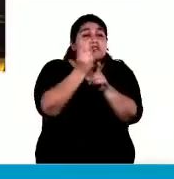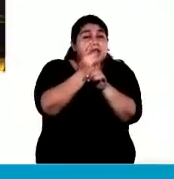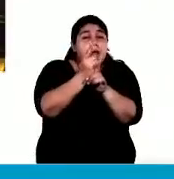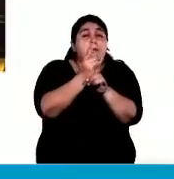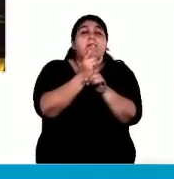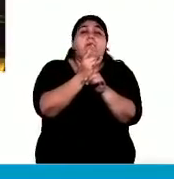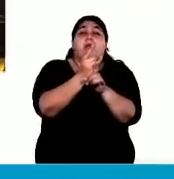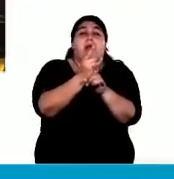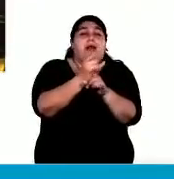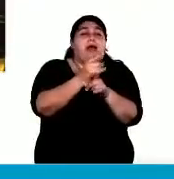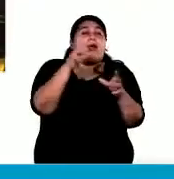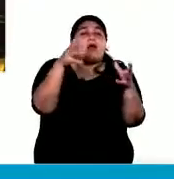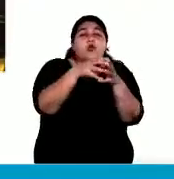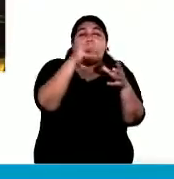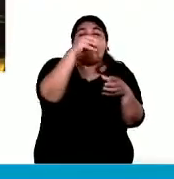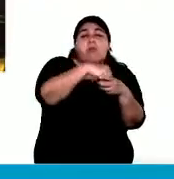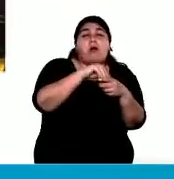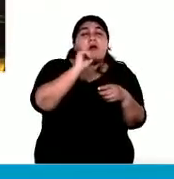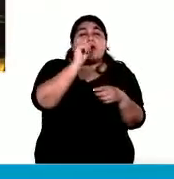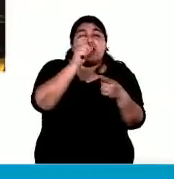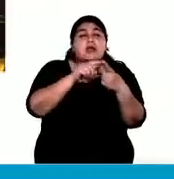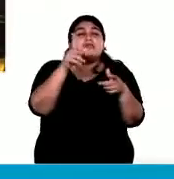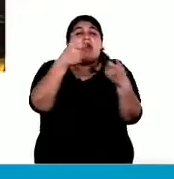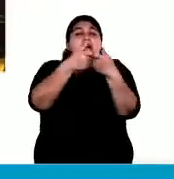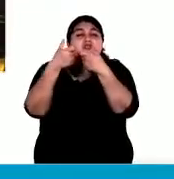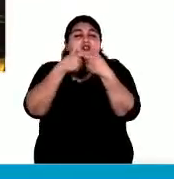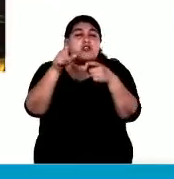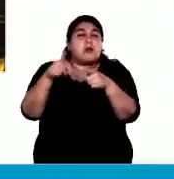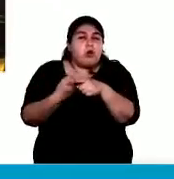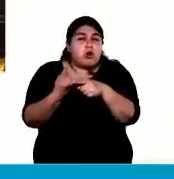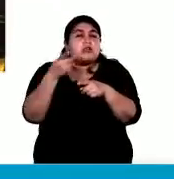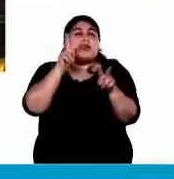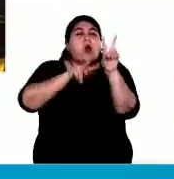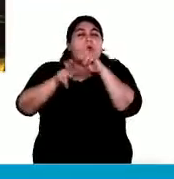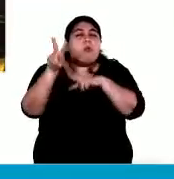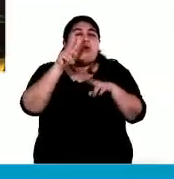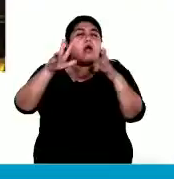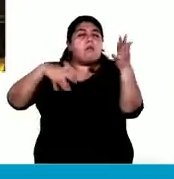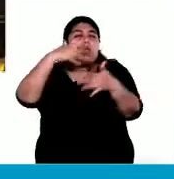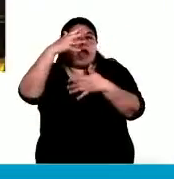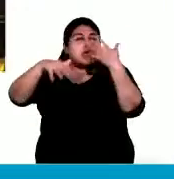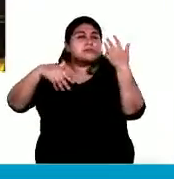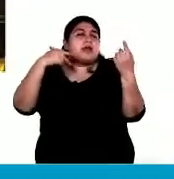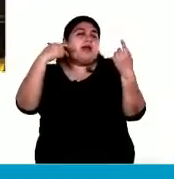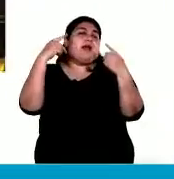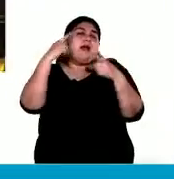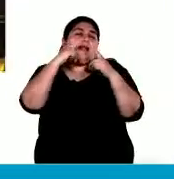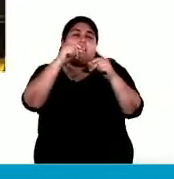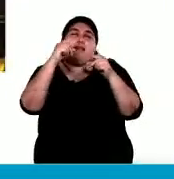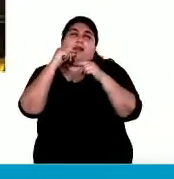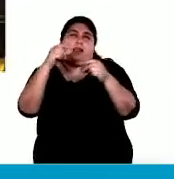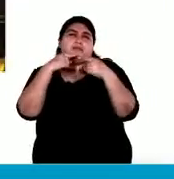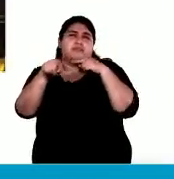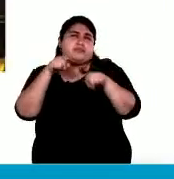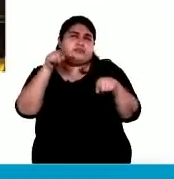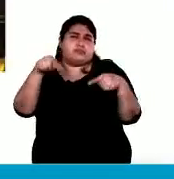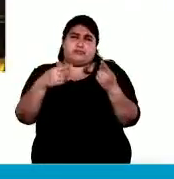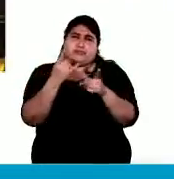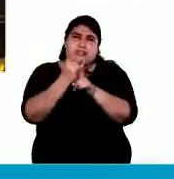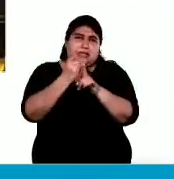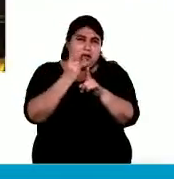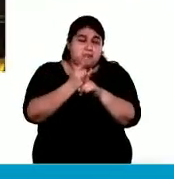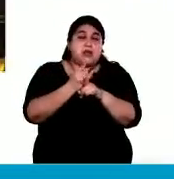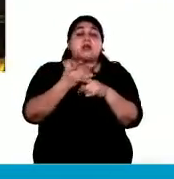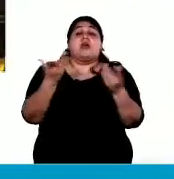en las tomas son violentos intransigentes organizaciones políticas que buscan el caos y no sé cuántas otras barbaridades que son